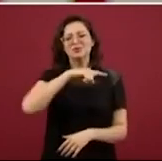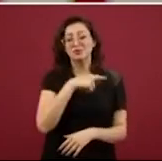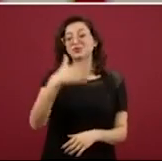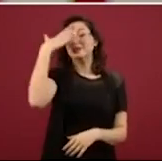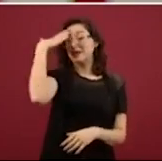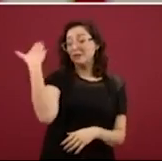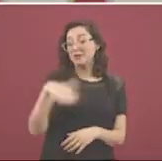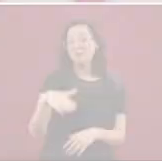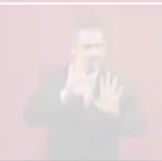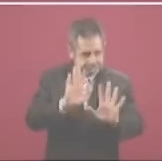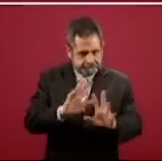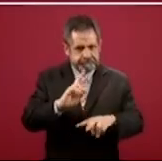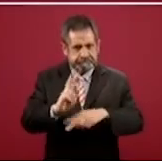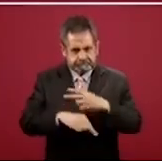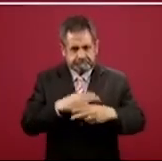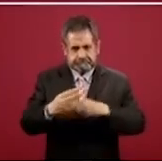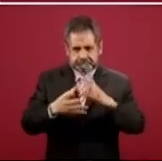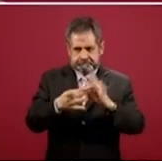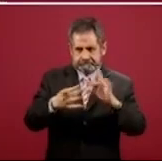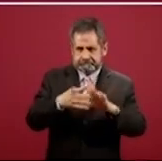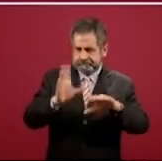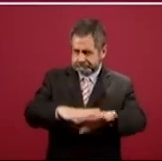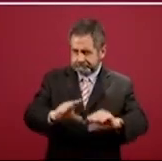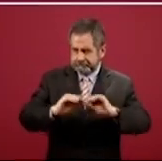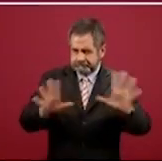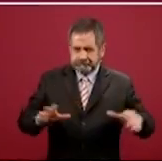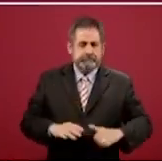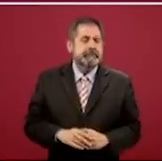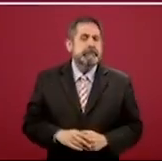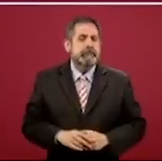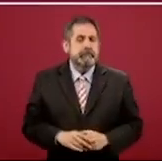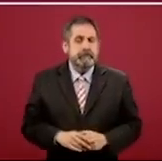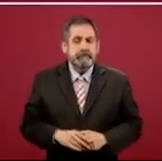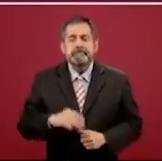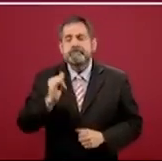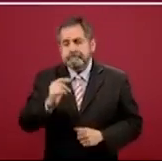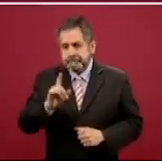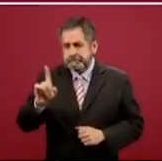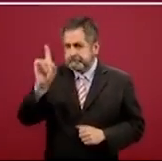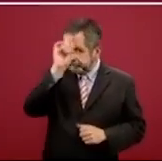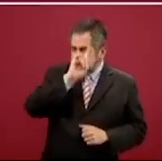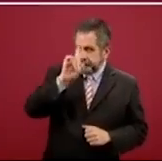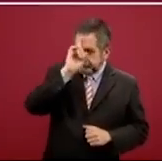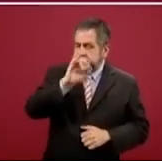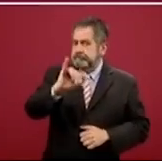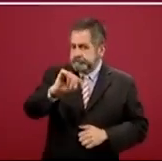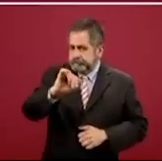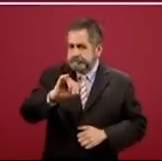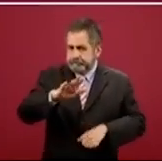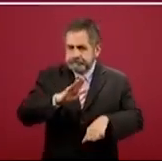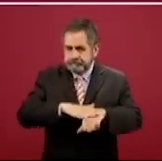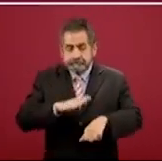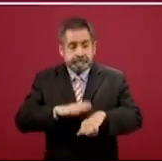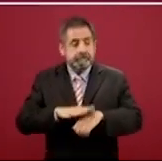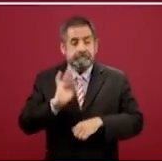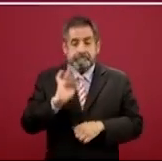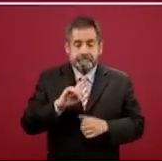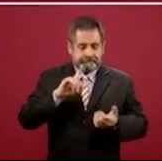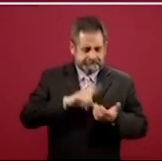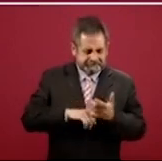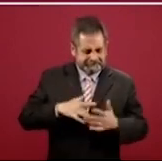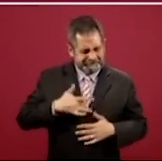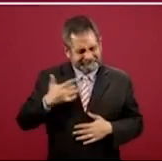o dolor de garganta si es correcto te recomendamos que las personas que tengan